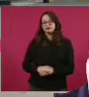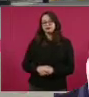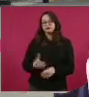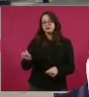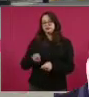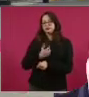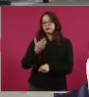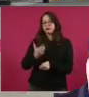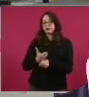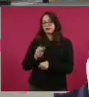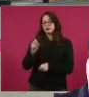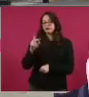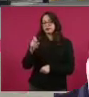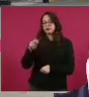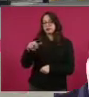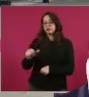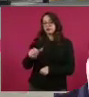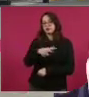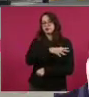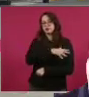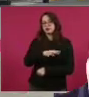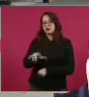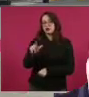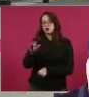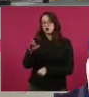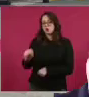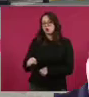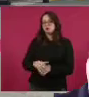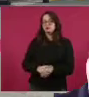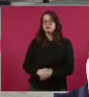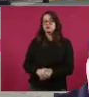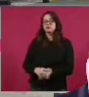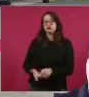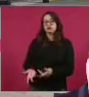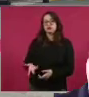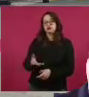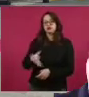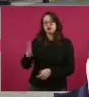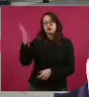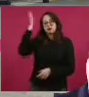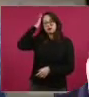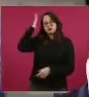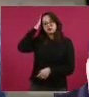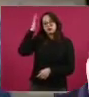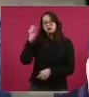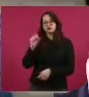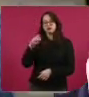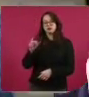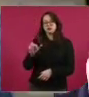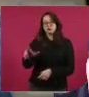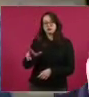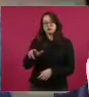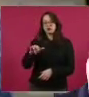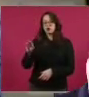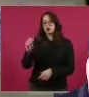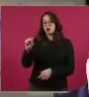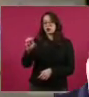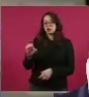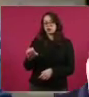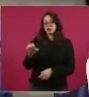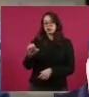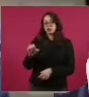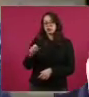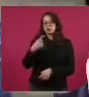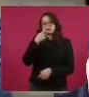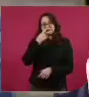Defensa Nacional, general Luis Crescencio Sandoval González. Almirante, secretario de Marina, José Rafael Ojeda Durán. Perdón por el